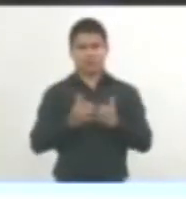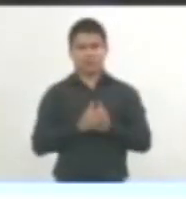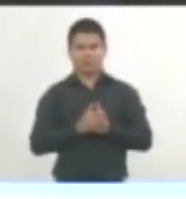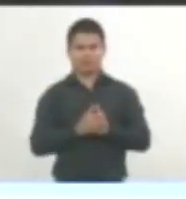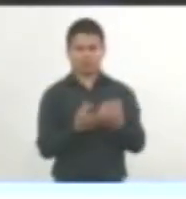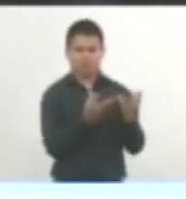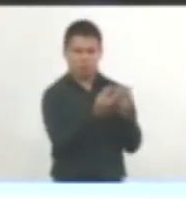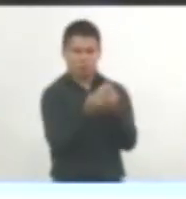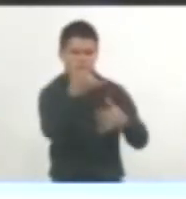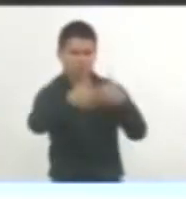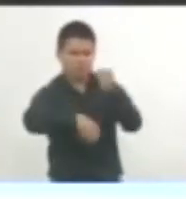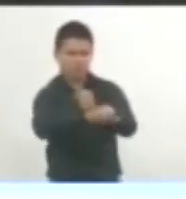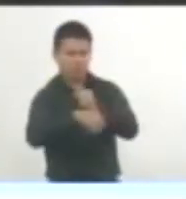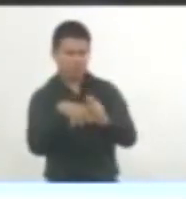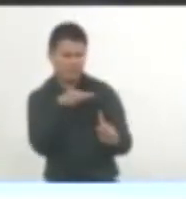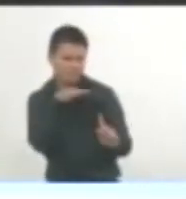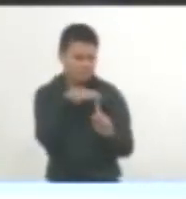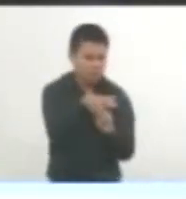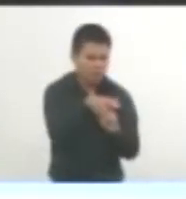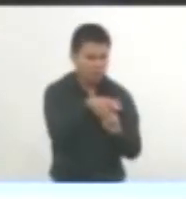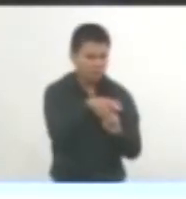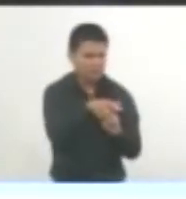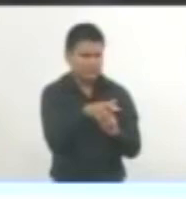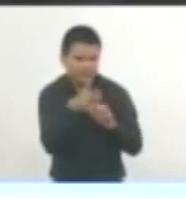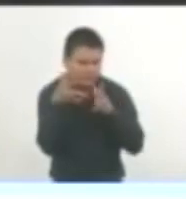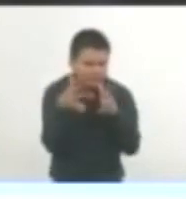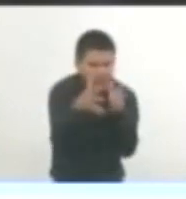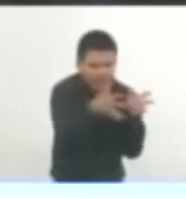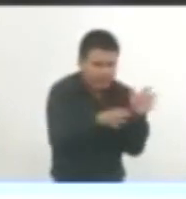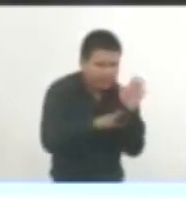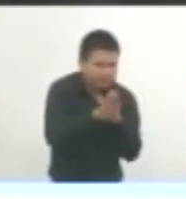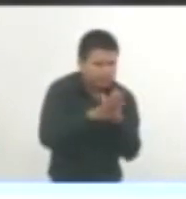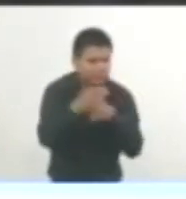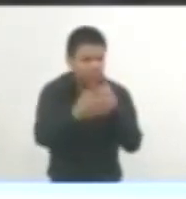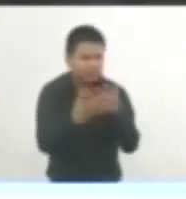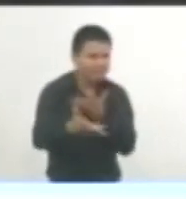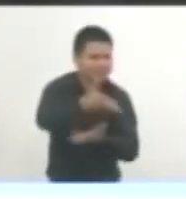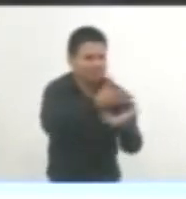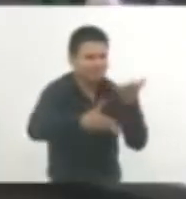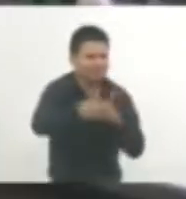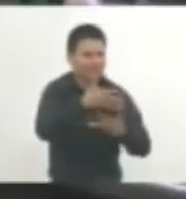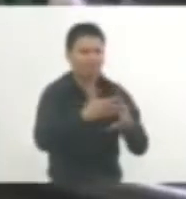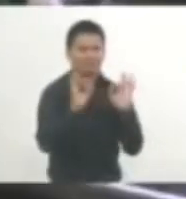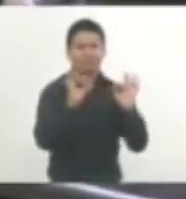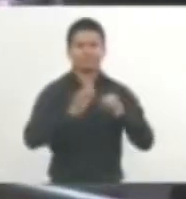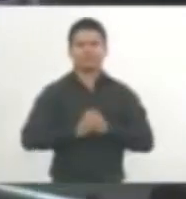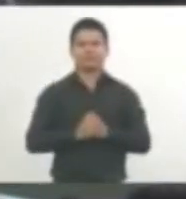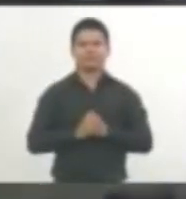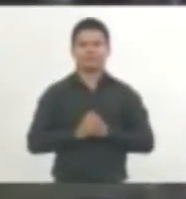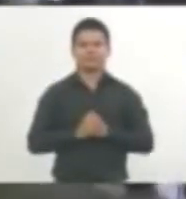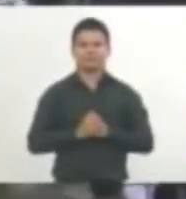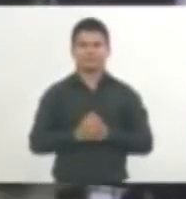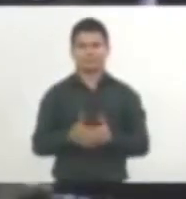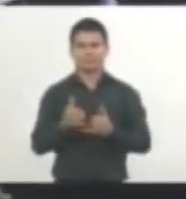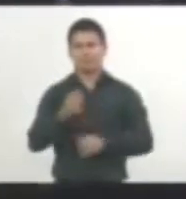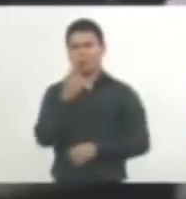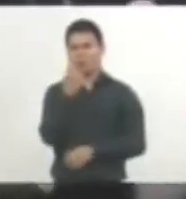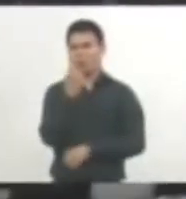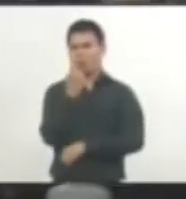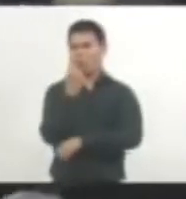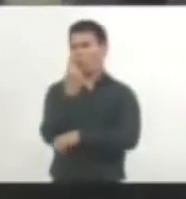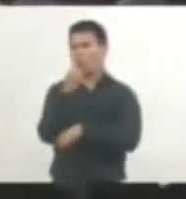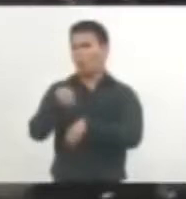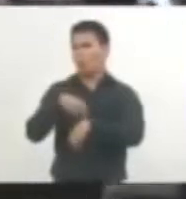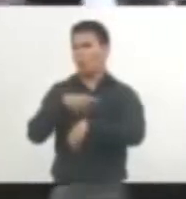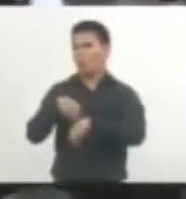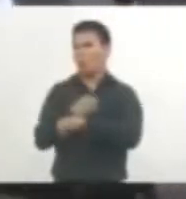jugadores, hacerlos mejor, hacerlos que rindan y generar un buen ambiente y que se ganen los partidos. Fue cerca de hora y media donde el español mezcló